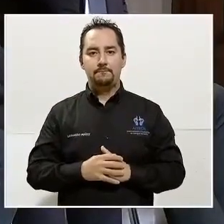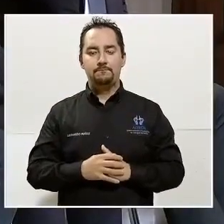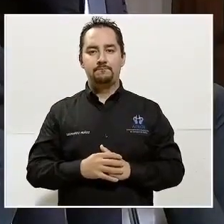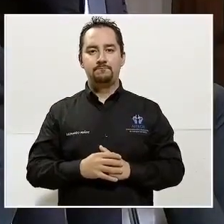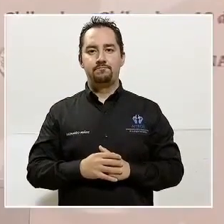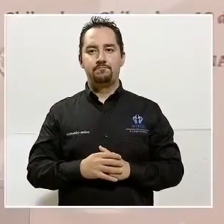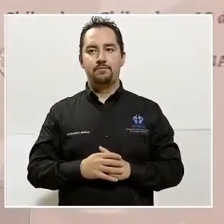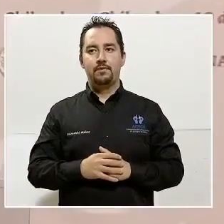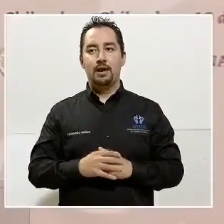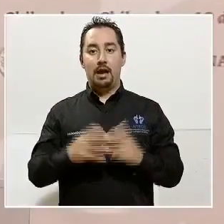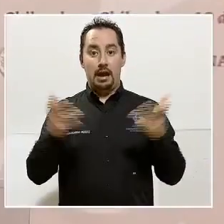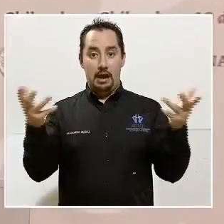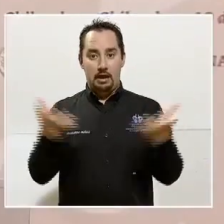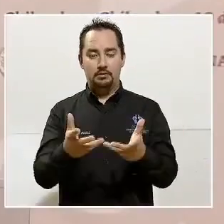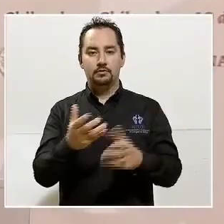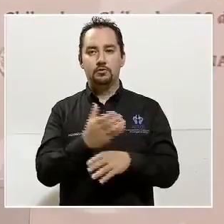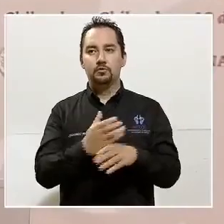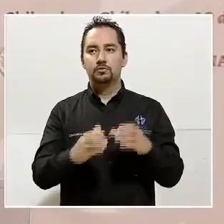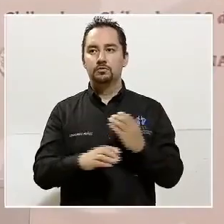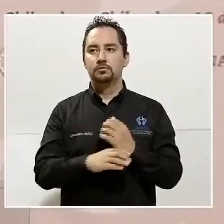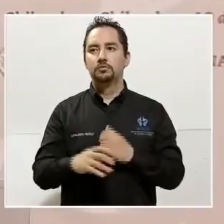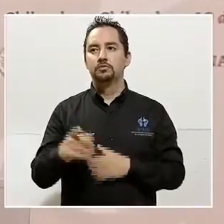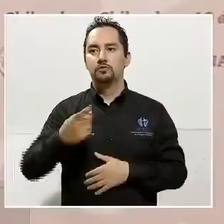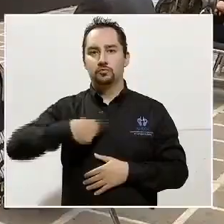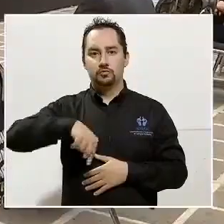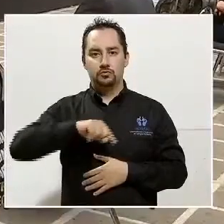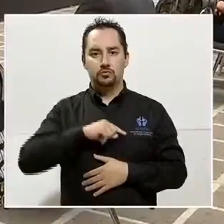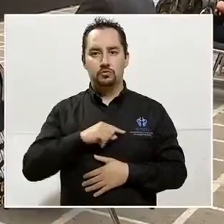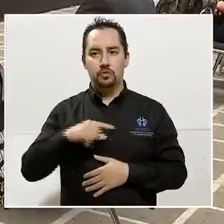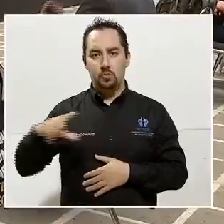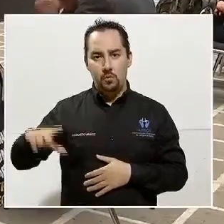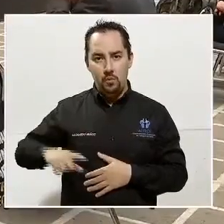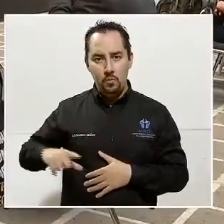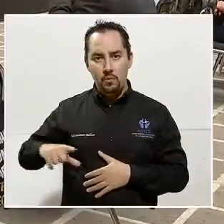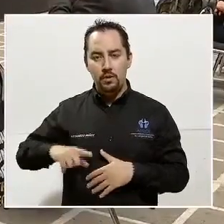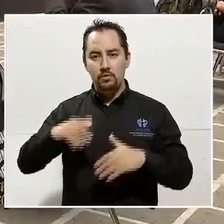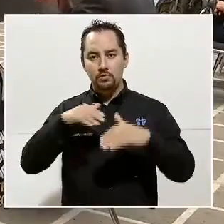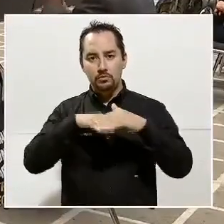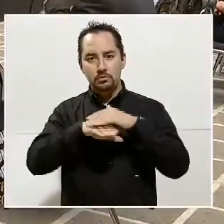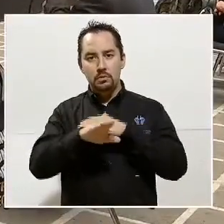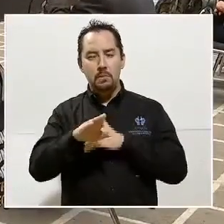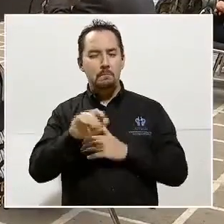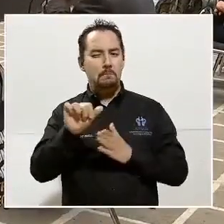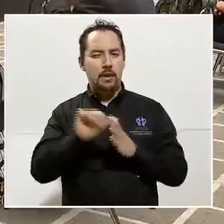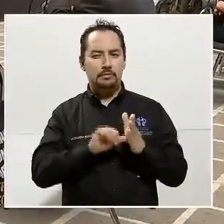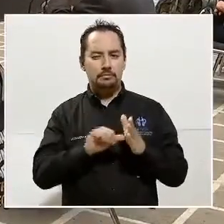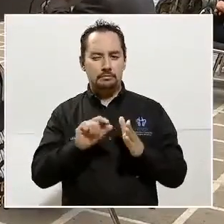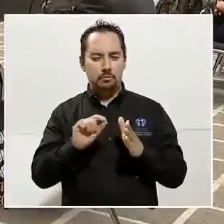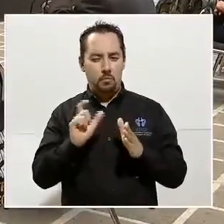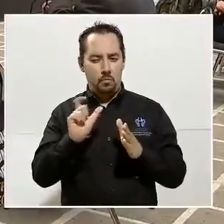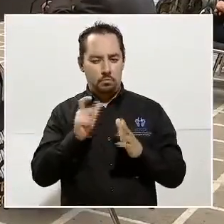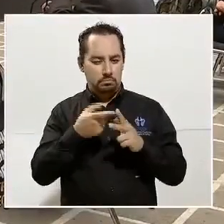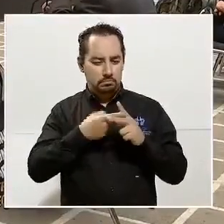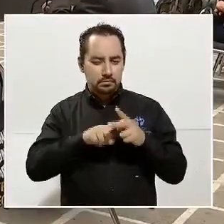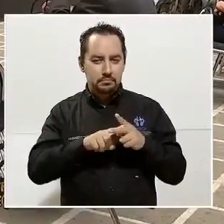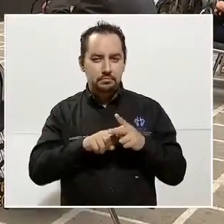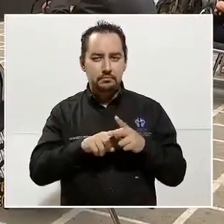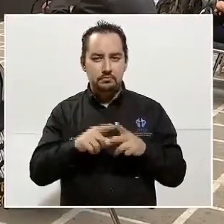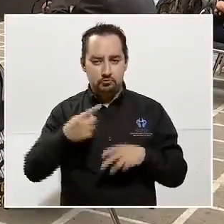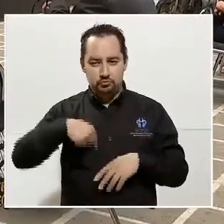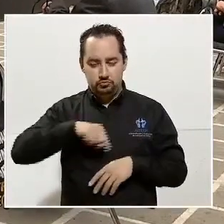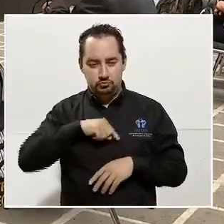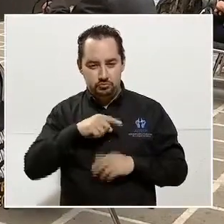en los hechos. Estábamos entrando al gobierno en los primeros meses